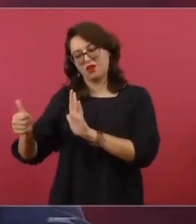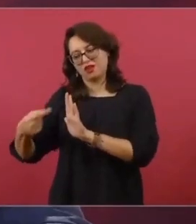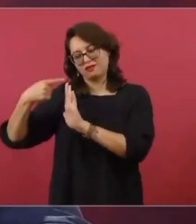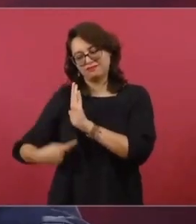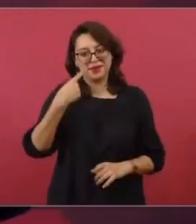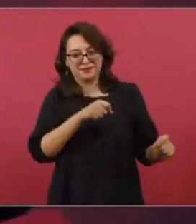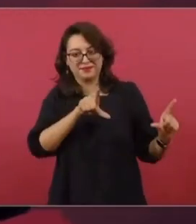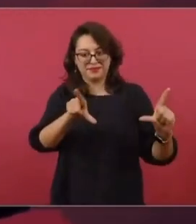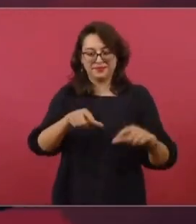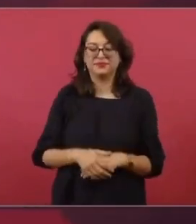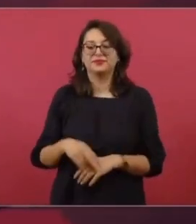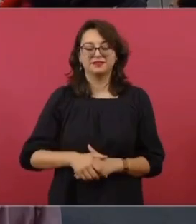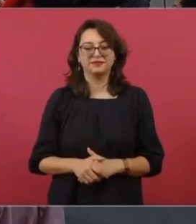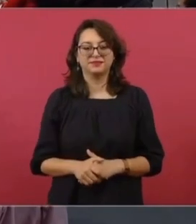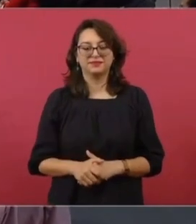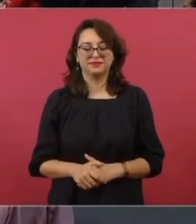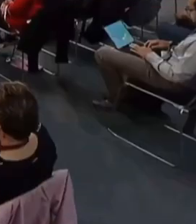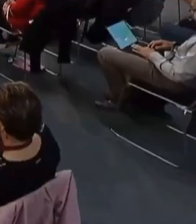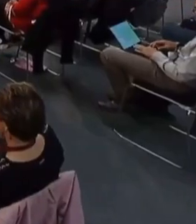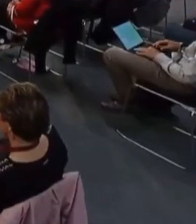no me voy a quedar callado. Se llama Frágil.